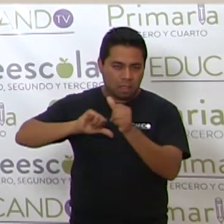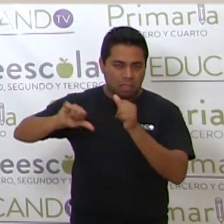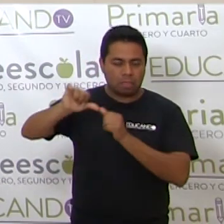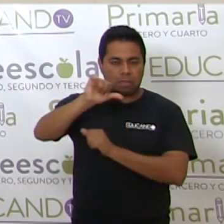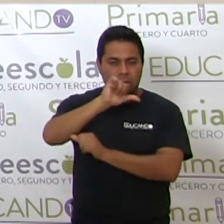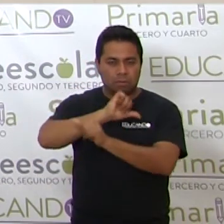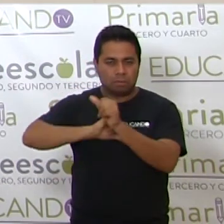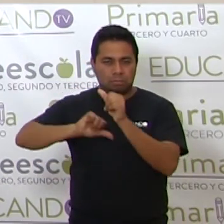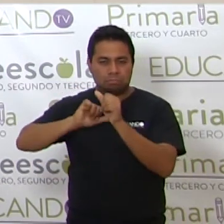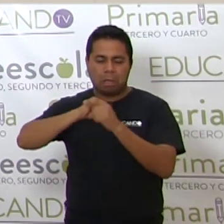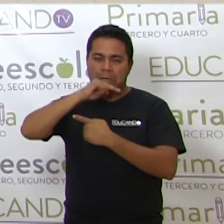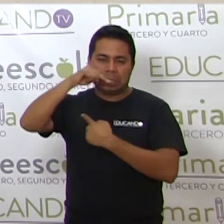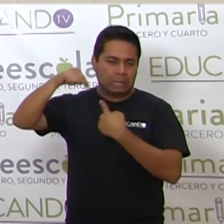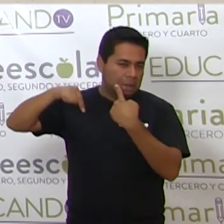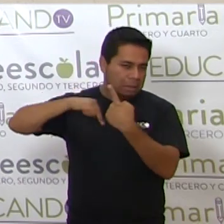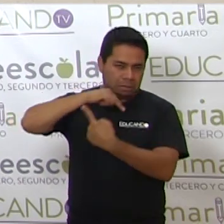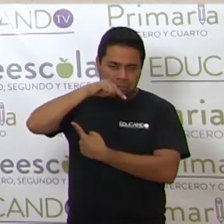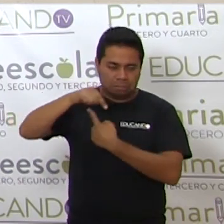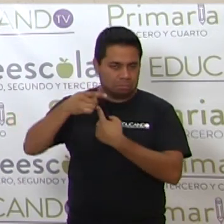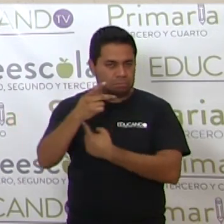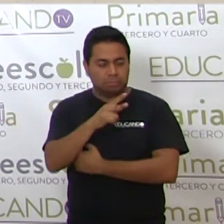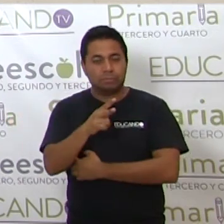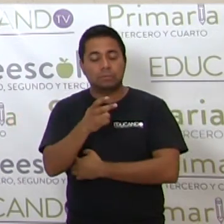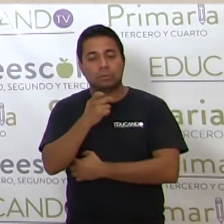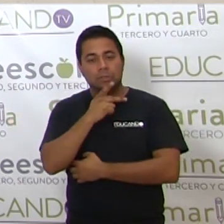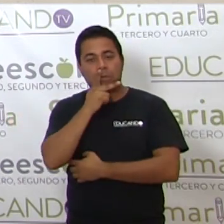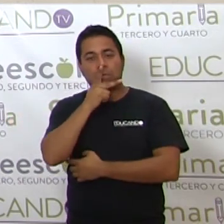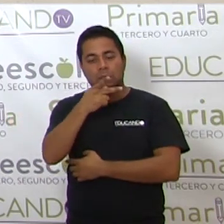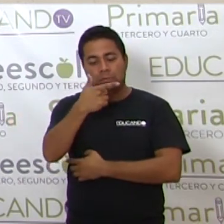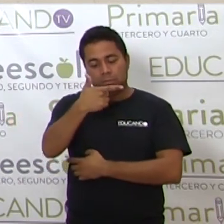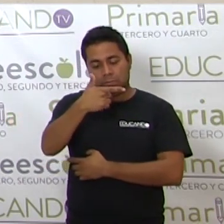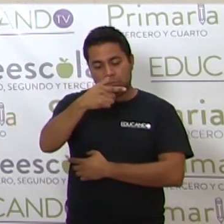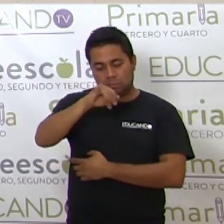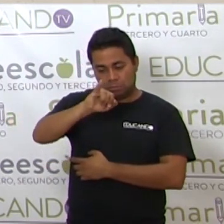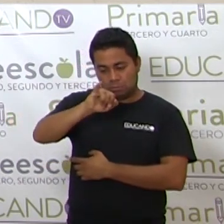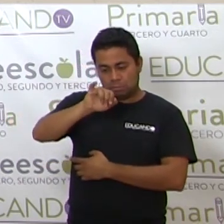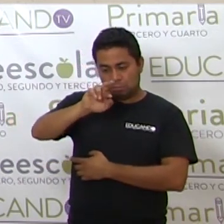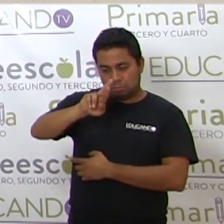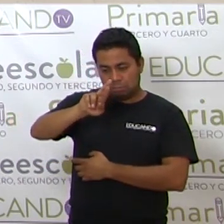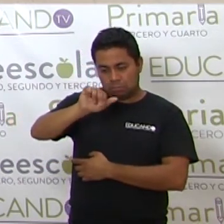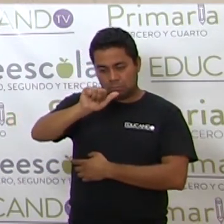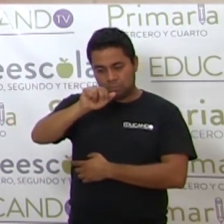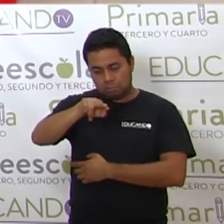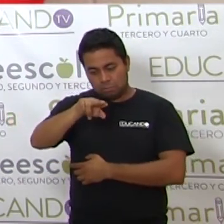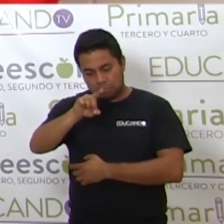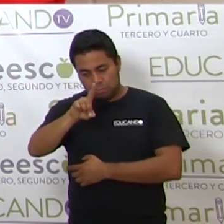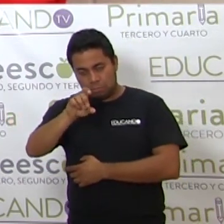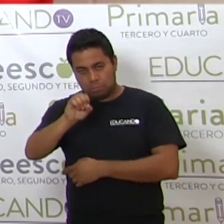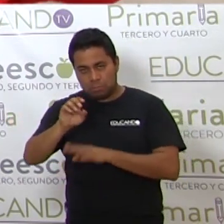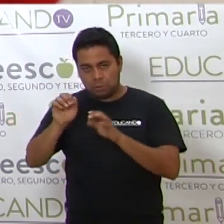girando voy a formar mi palabra girando con mi alfabético